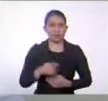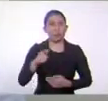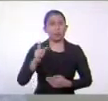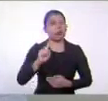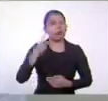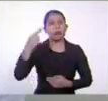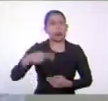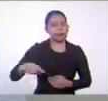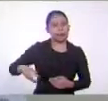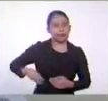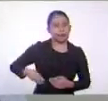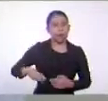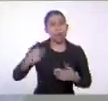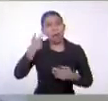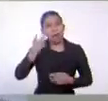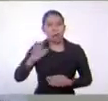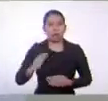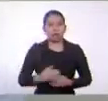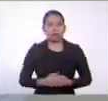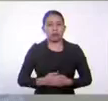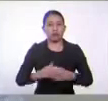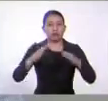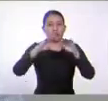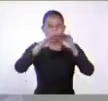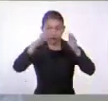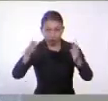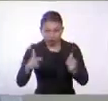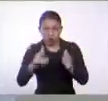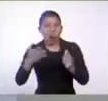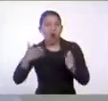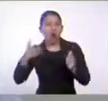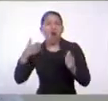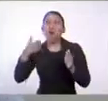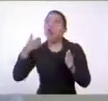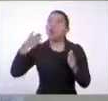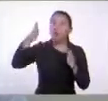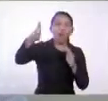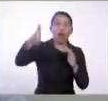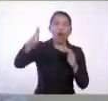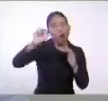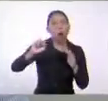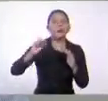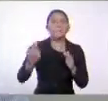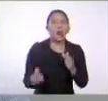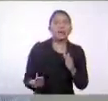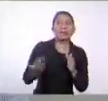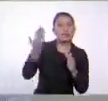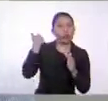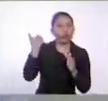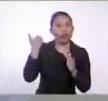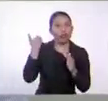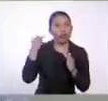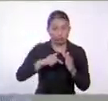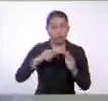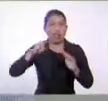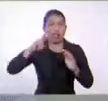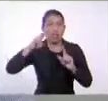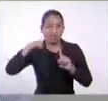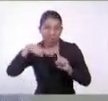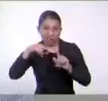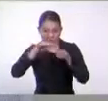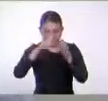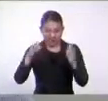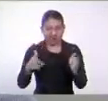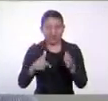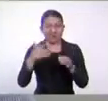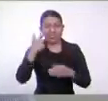ficticias, como la máquina del tiempo, por poner un ejemplo. Esta característica siempre me hace